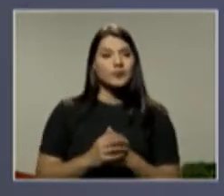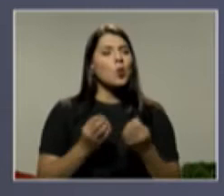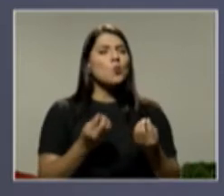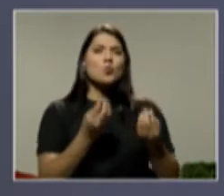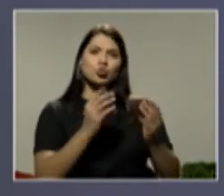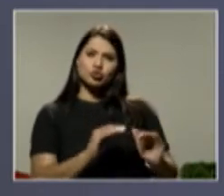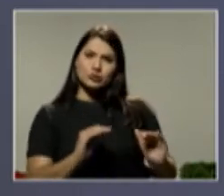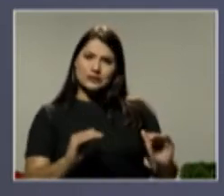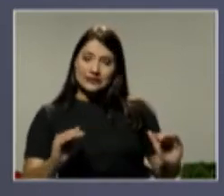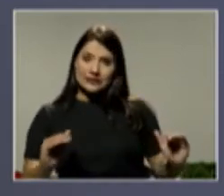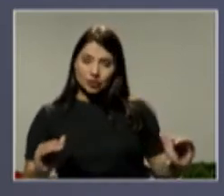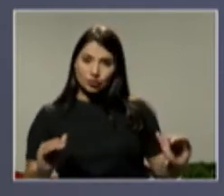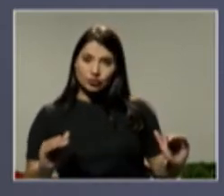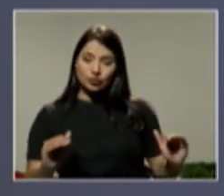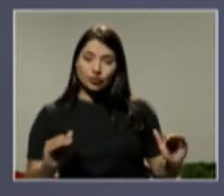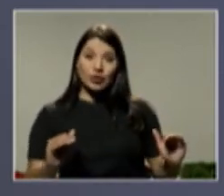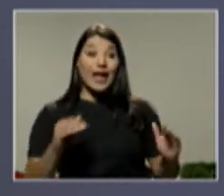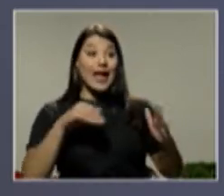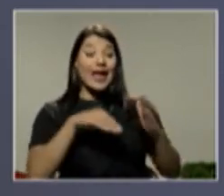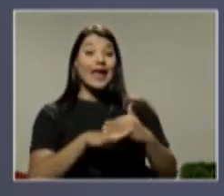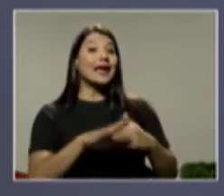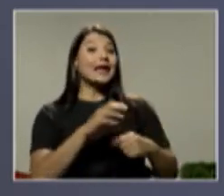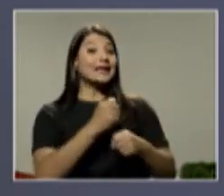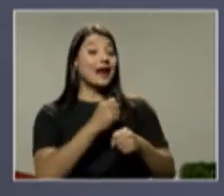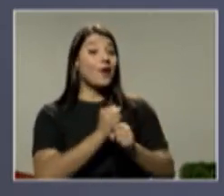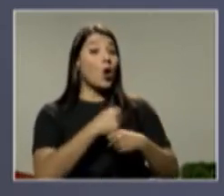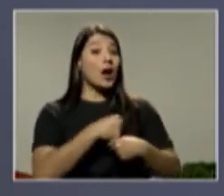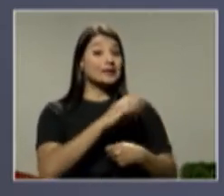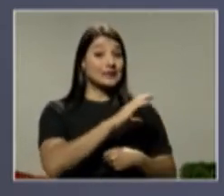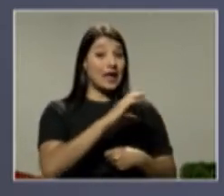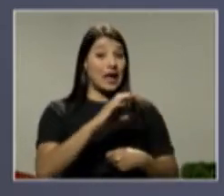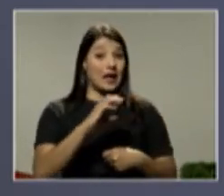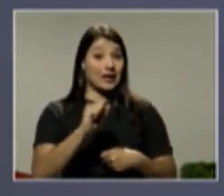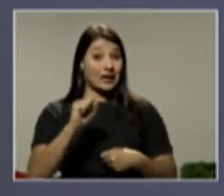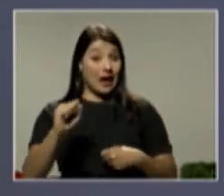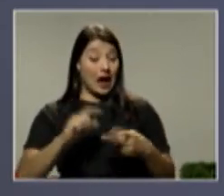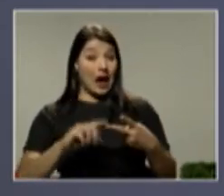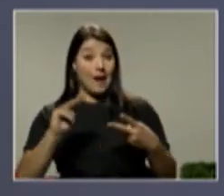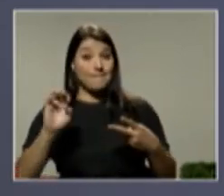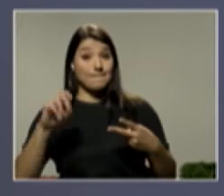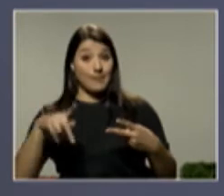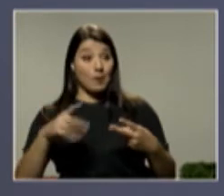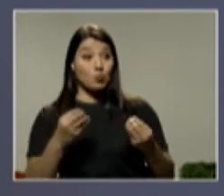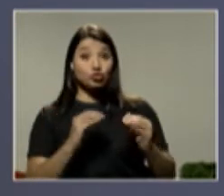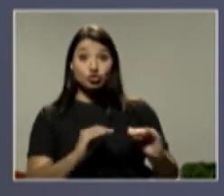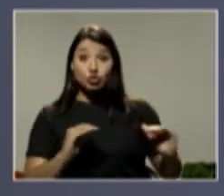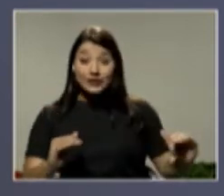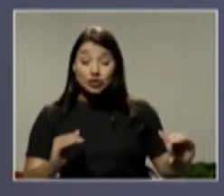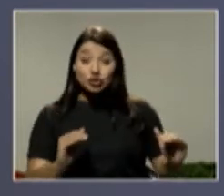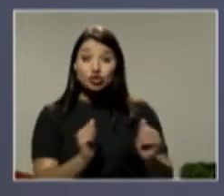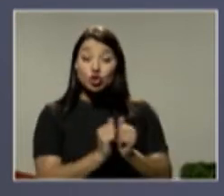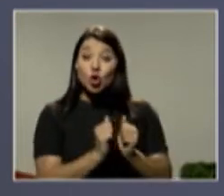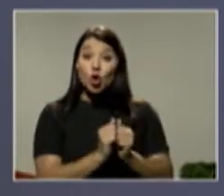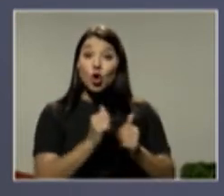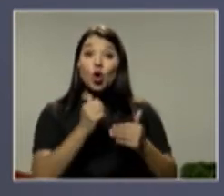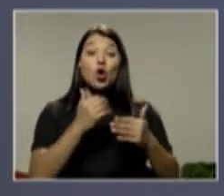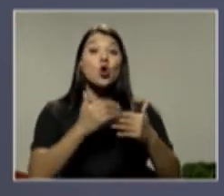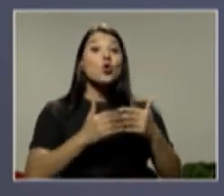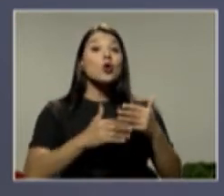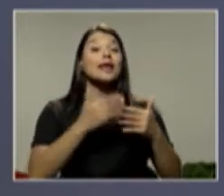diagnósticos que está haciendo la Caja y el MEP, hay niños con azúcar, con altos niveles de